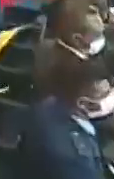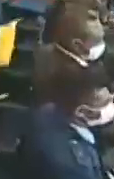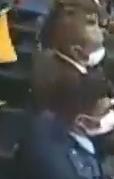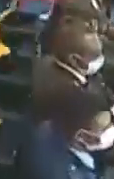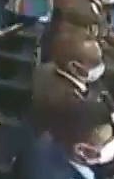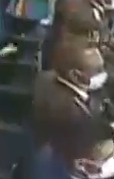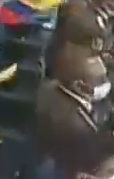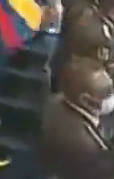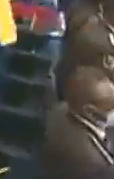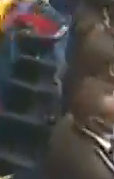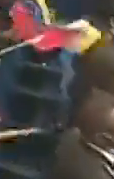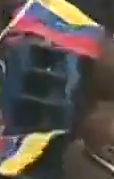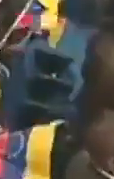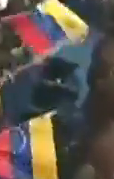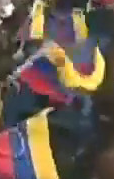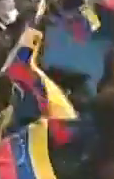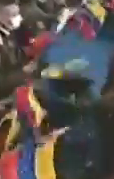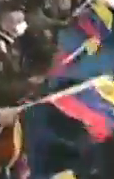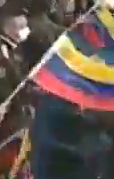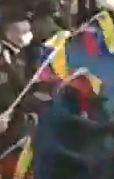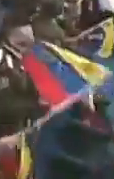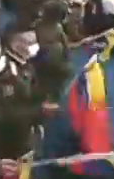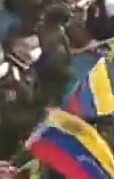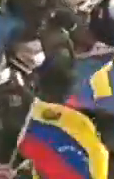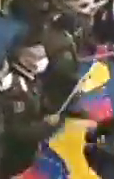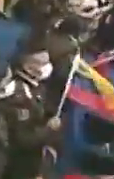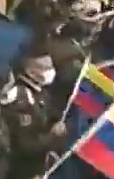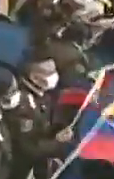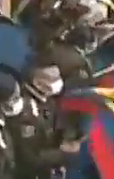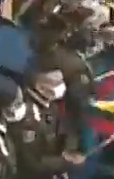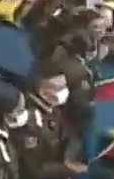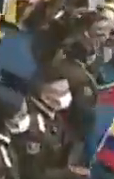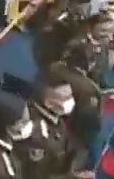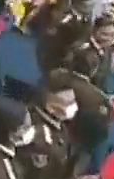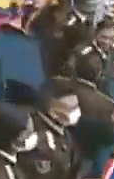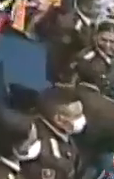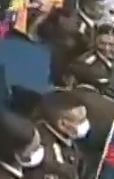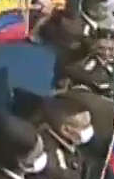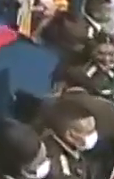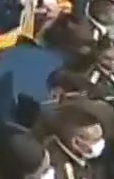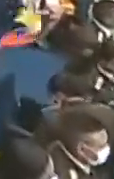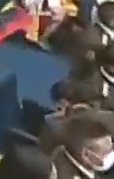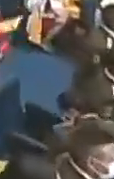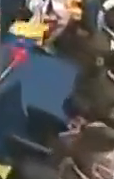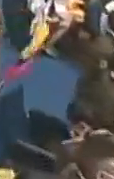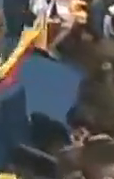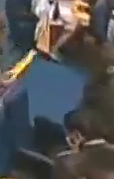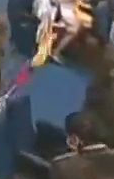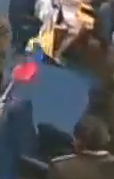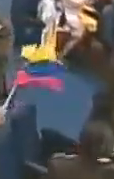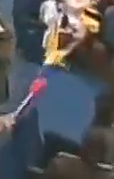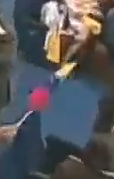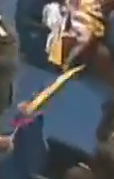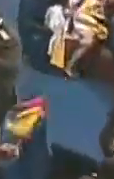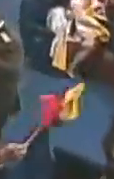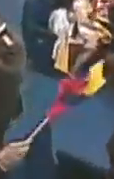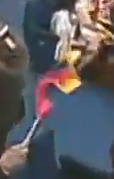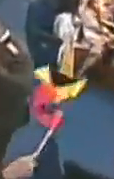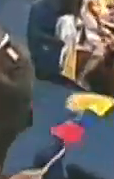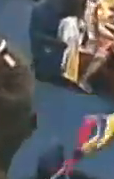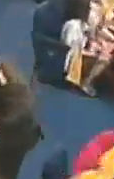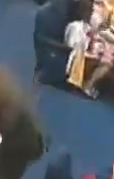la logística y las vacunas ante este bloqueo ilegal del gobierno de Estados Unidos. Hemos logrado un